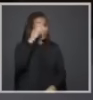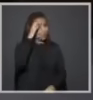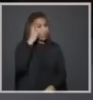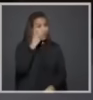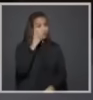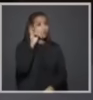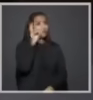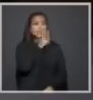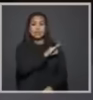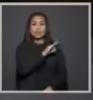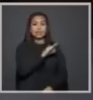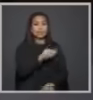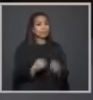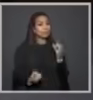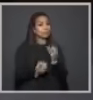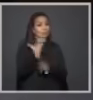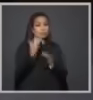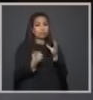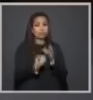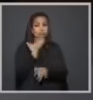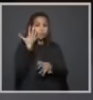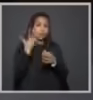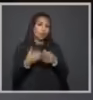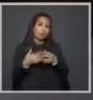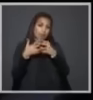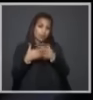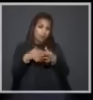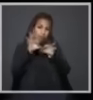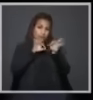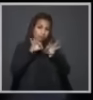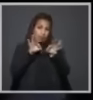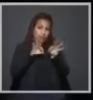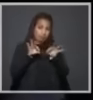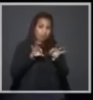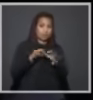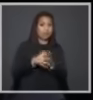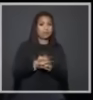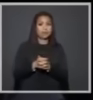y que se estén generando empleos. Aquí seguramente hay